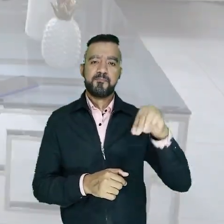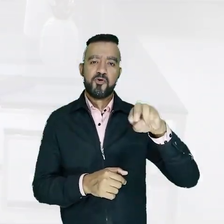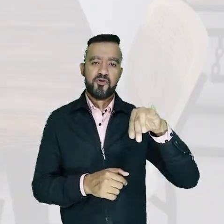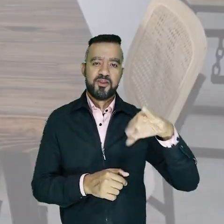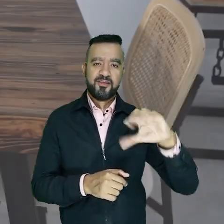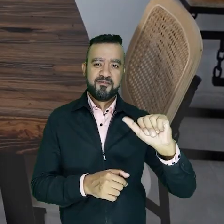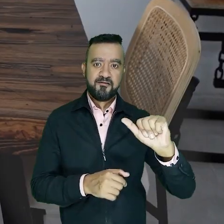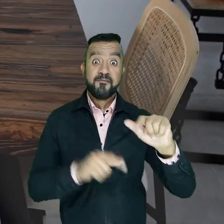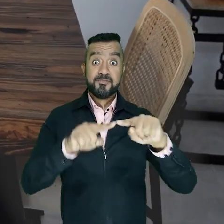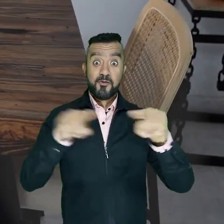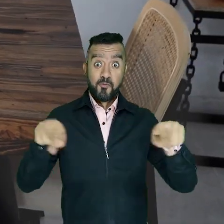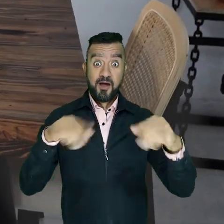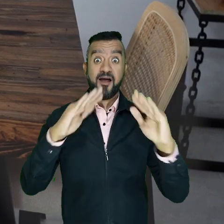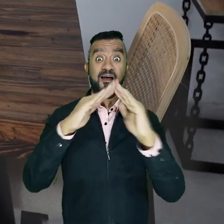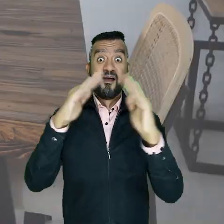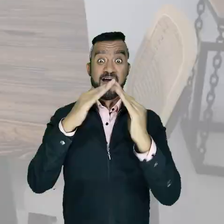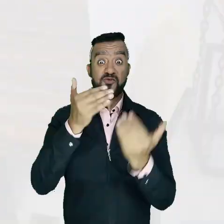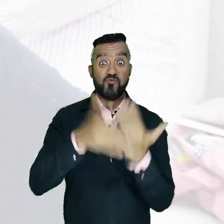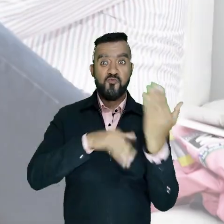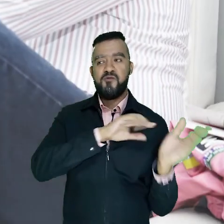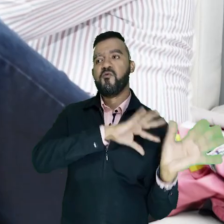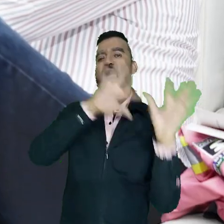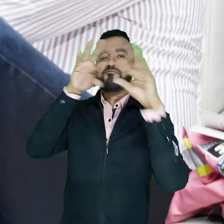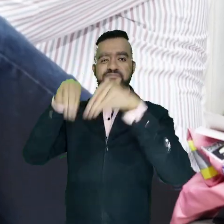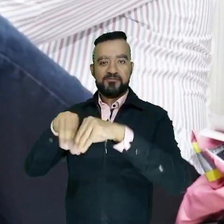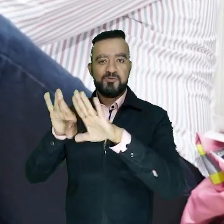metro, lo teníamos ya en el banco depositado.